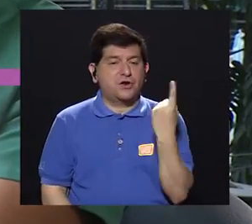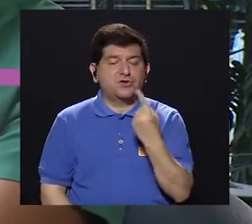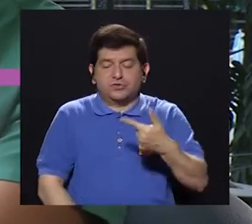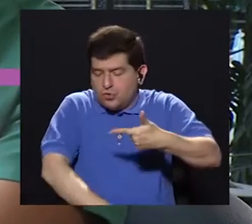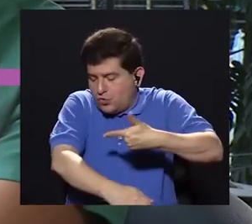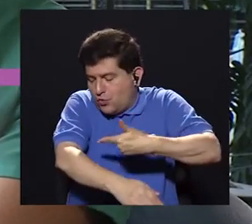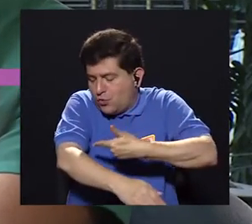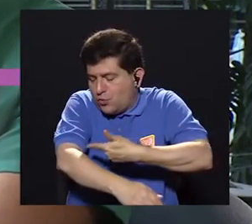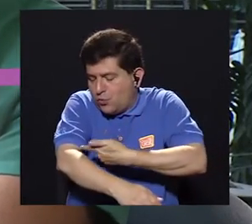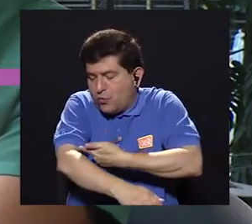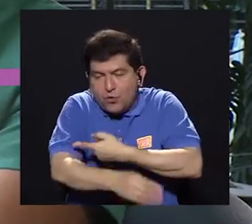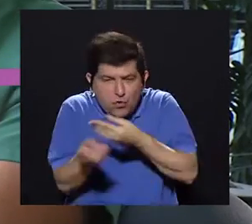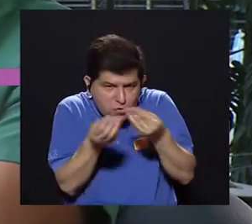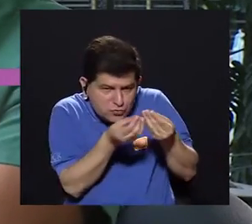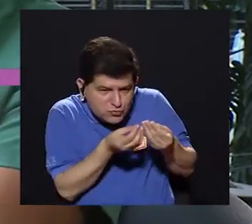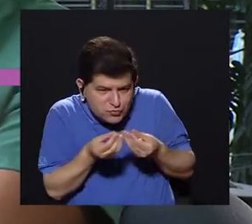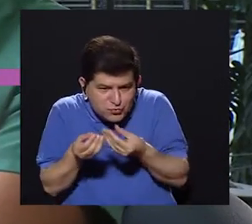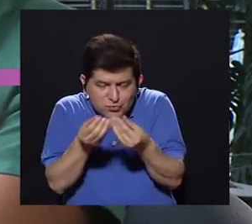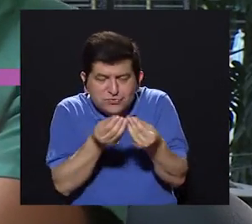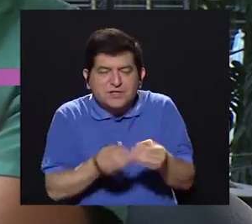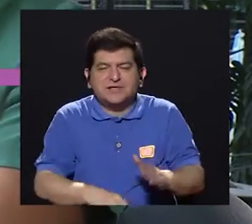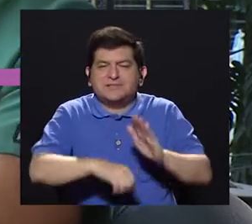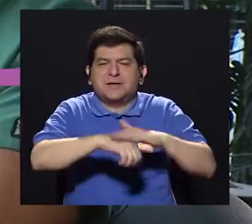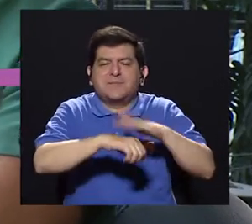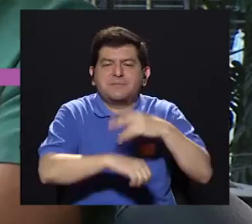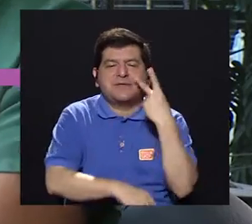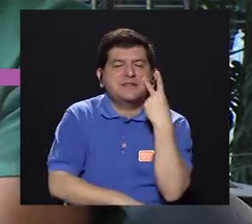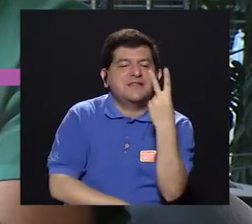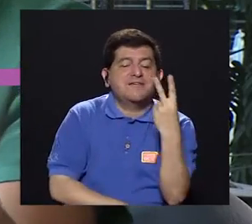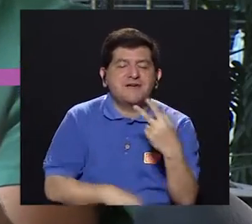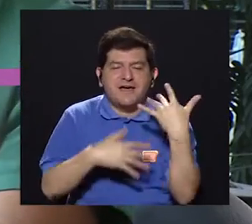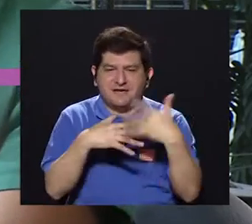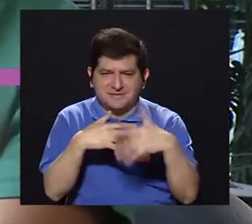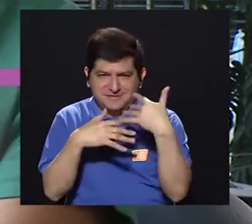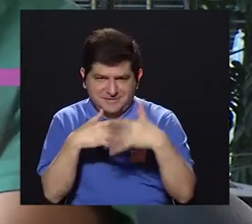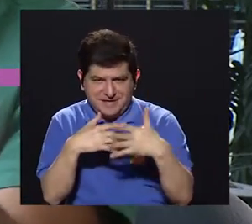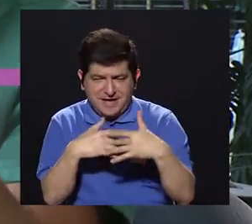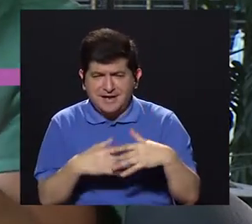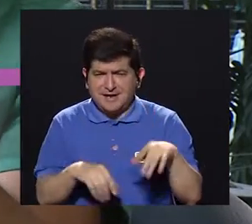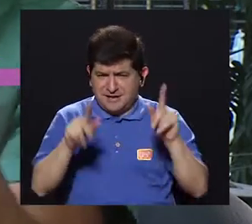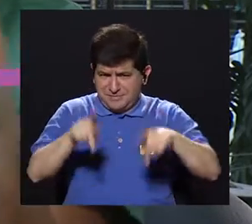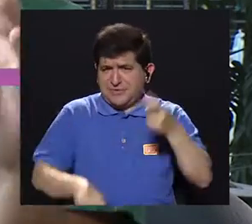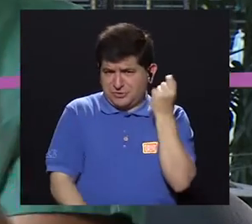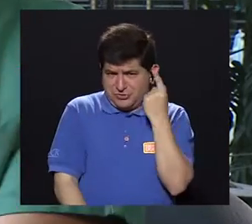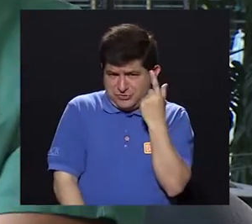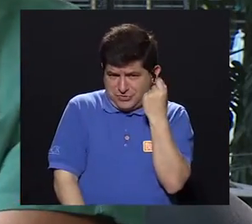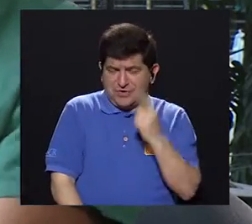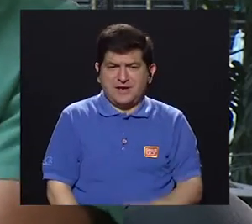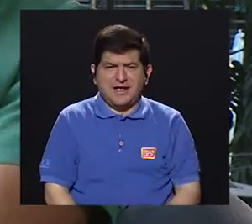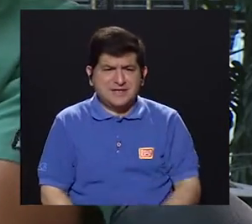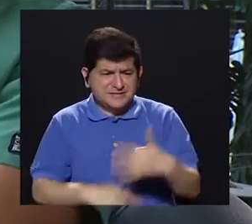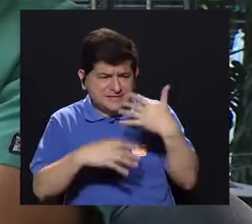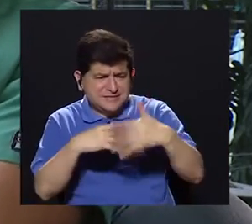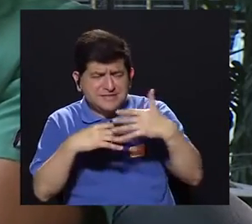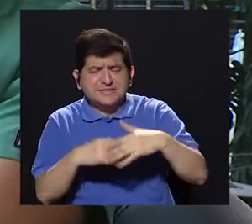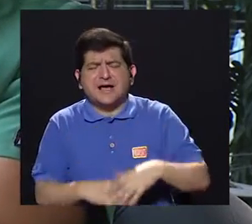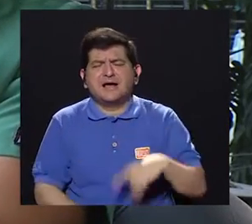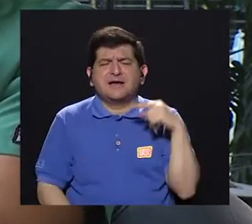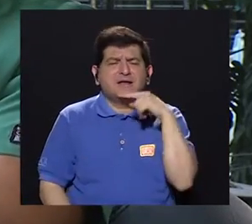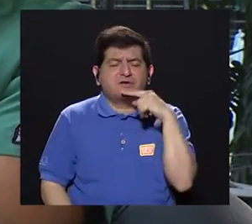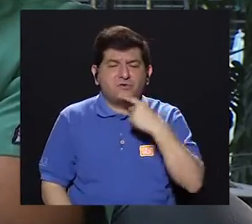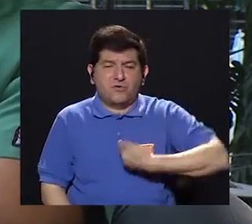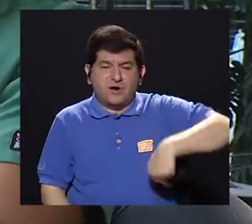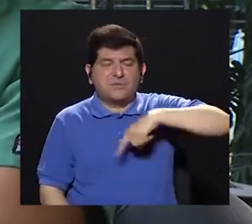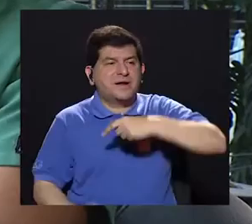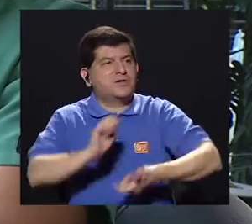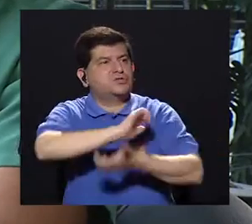si inyectamos un líquido, que ese líquido es el que hace, digamos, visible la sangre. Es como para que la gente entienda, ¿verdad? Si la sangre la que imaginamos roja,